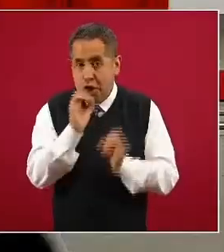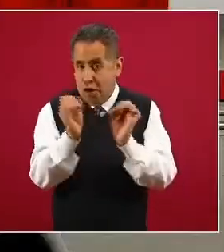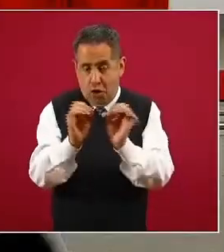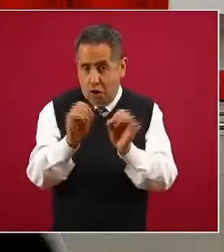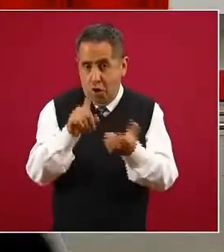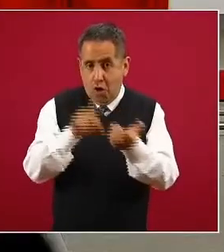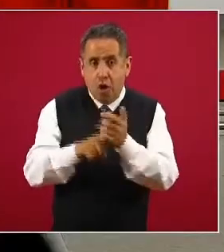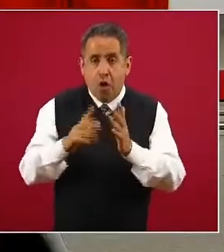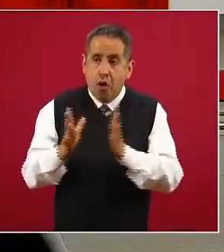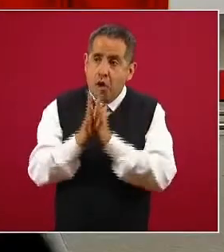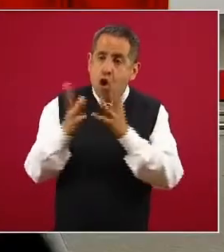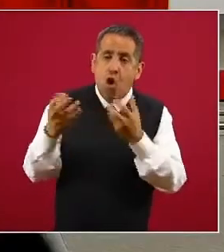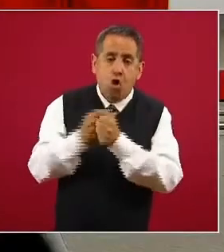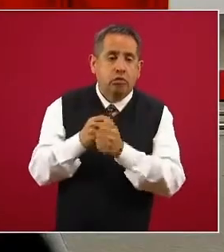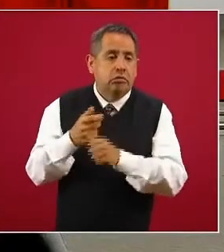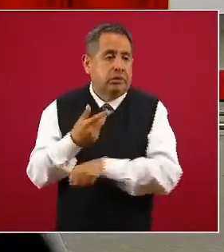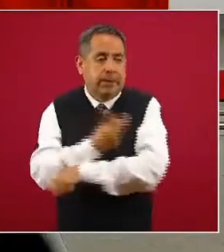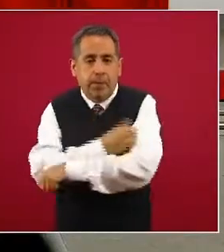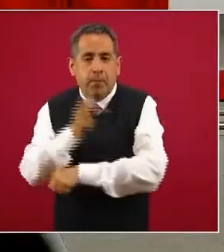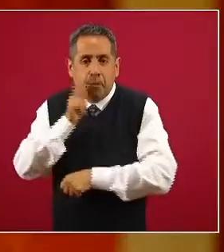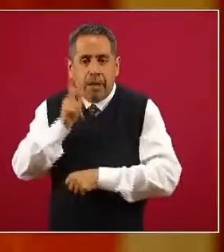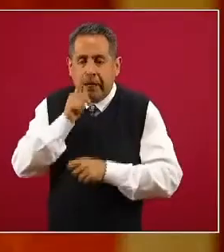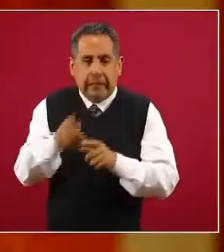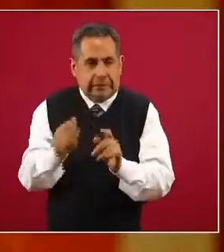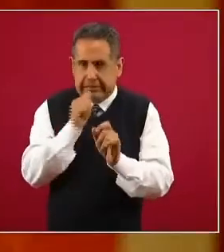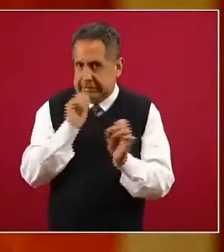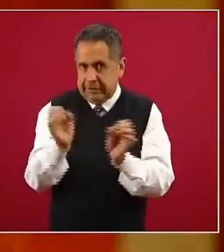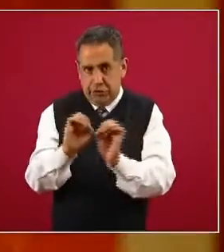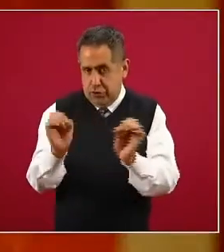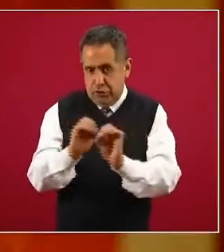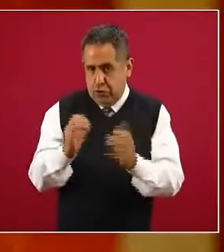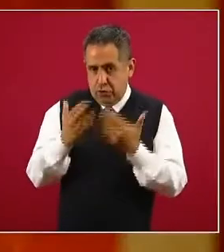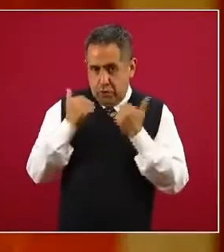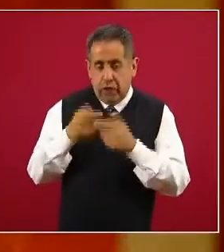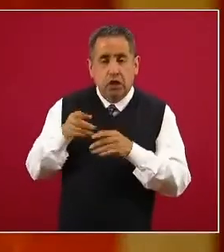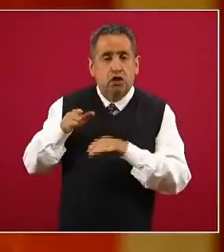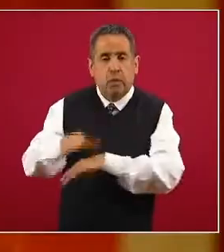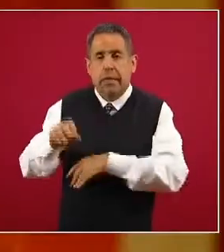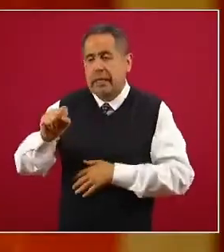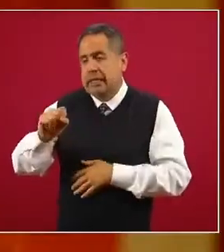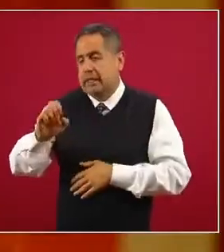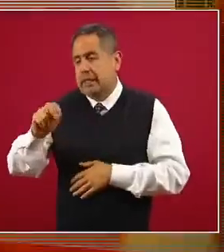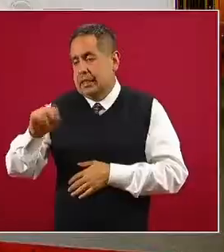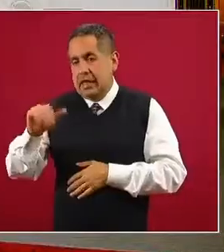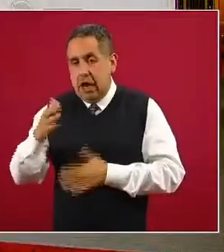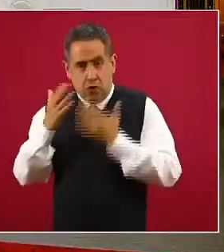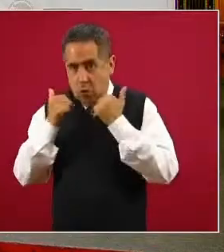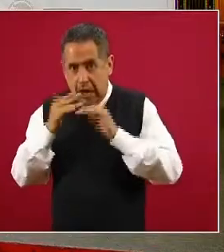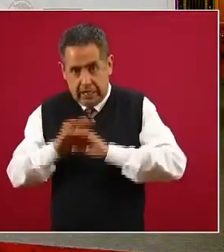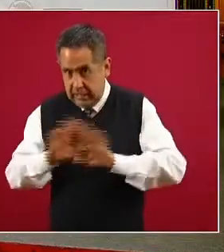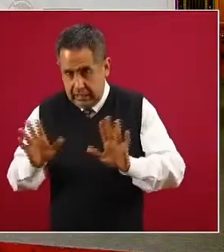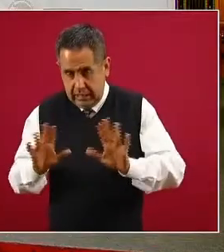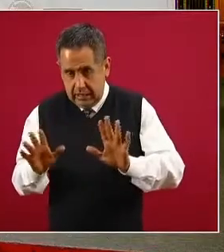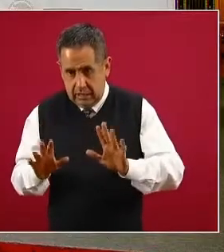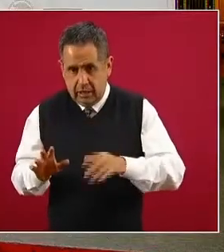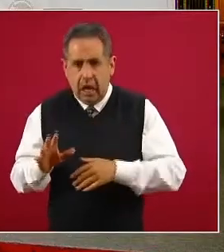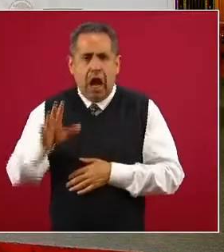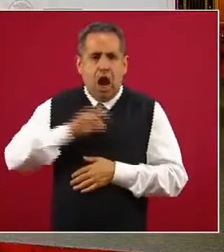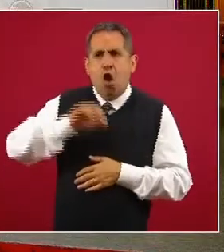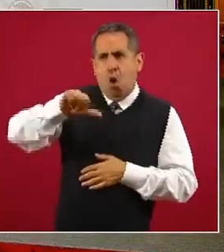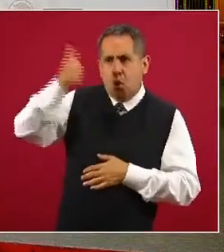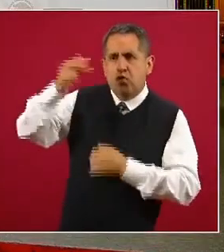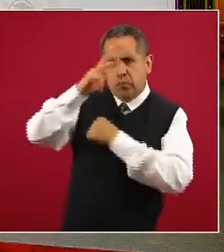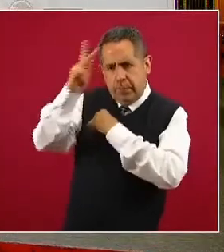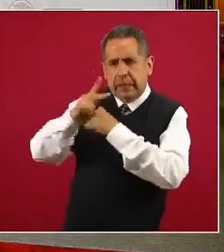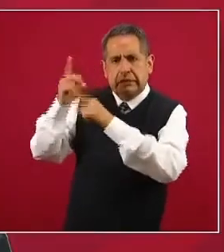ninguna participación, no tiene participación en los ensayos clínicos de AstraZeneca. No tiene. Pero otros países